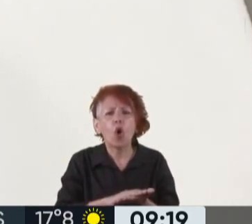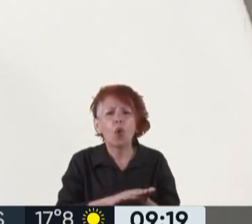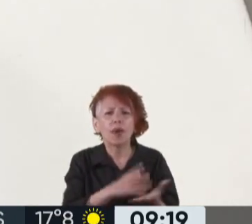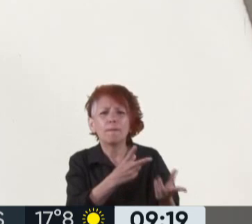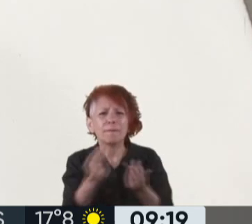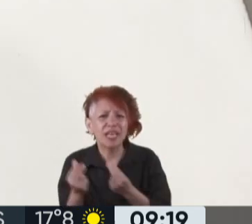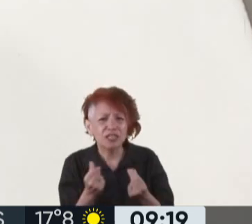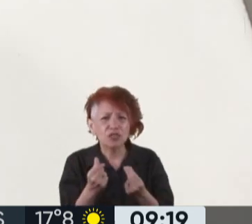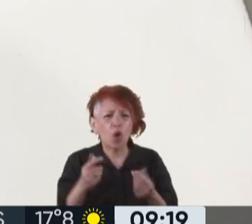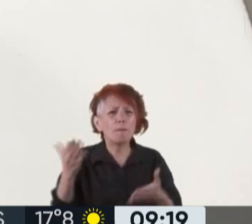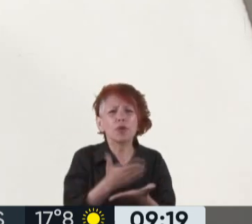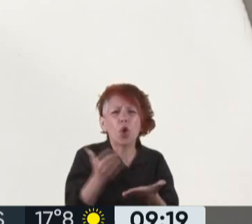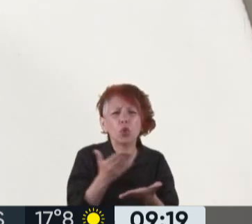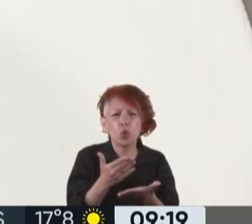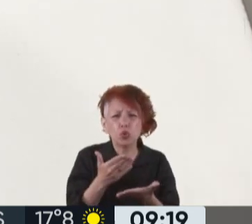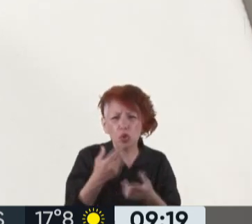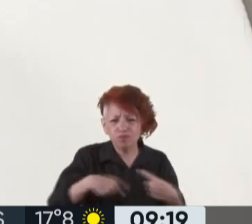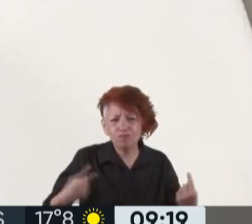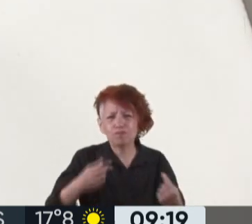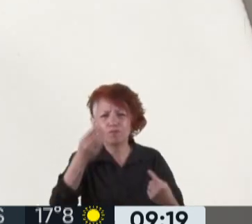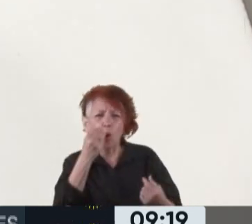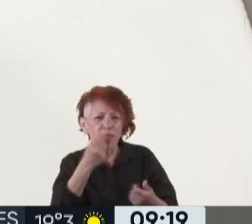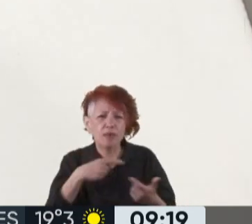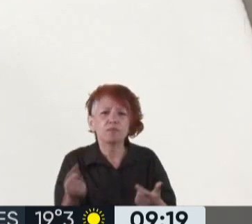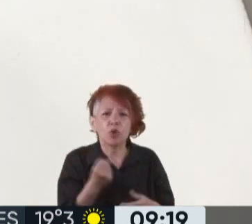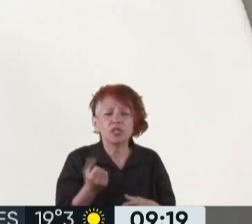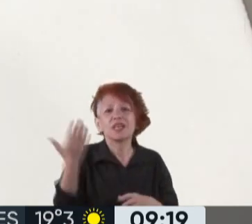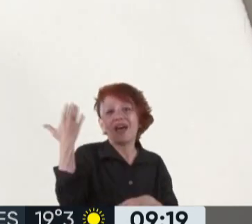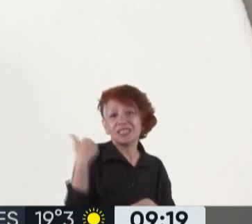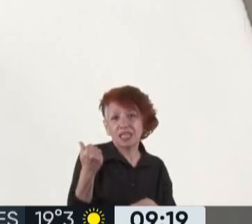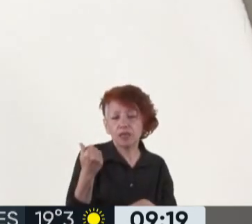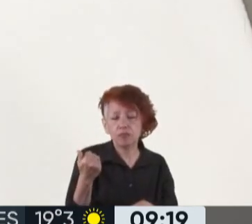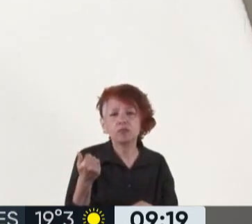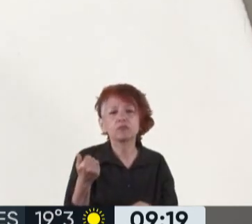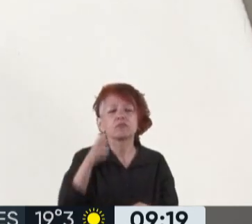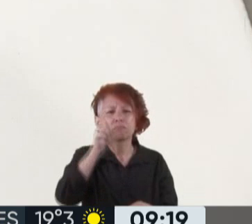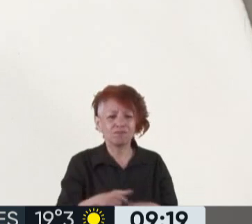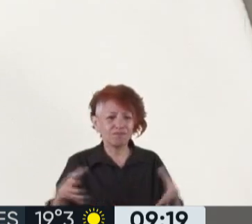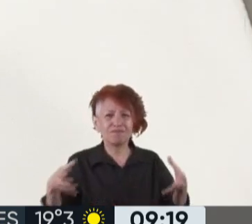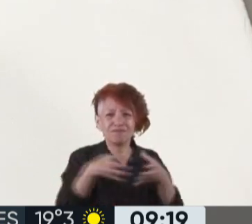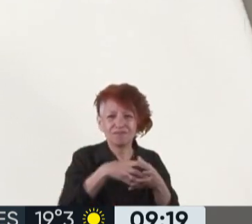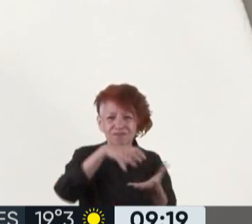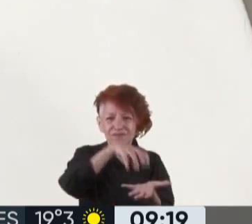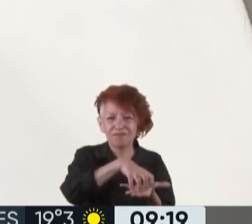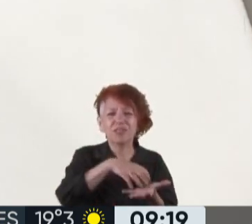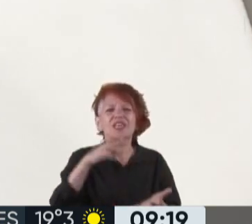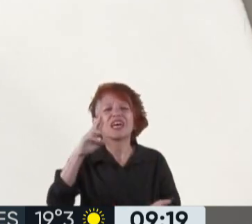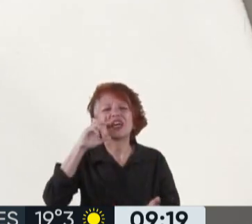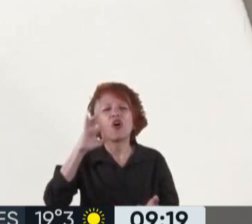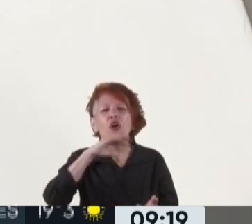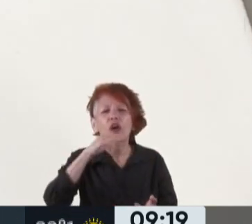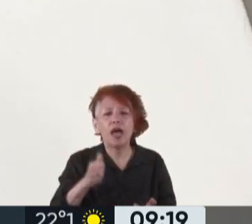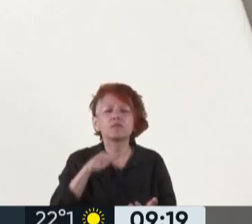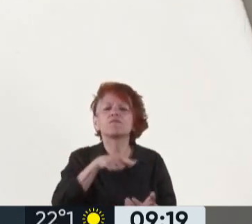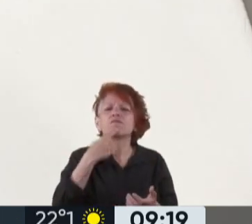precios congelados. Ayer desde la Unión Industrial Argentina, Funes de Rioja se quejó porque dice que se sienten